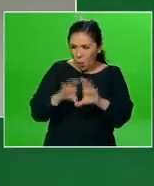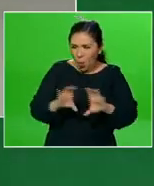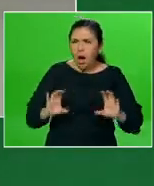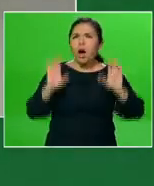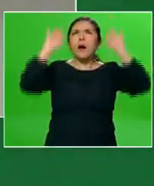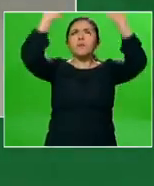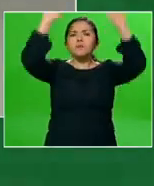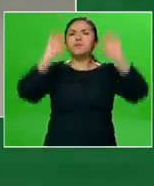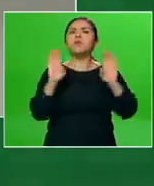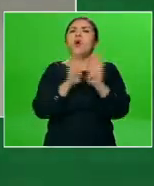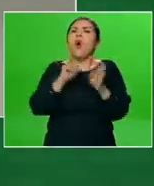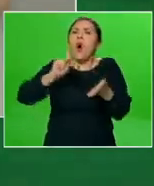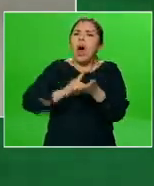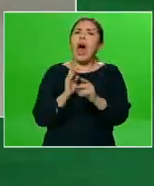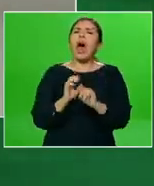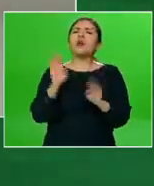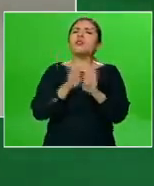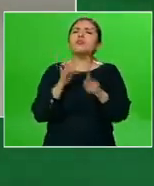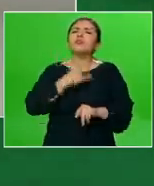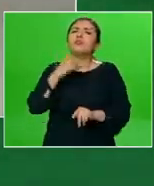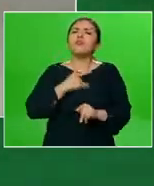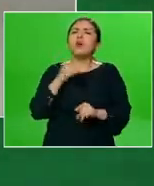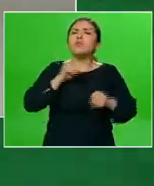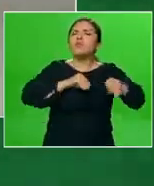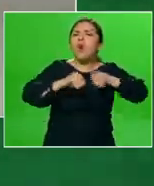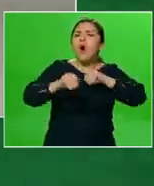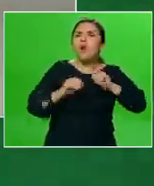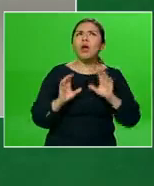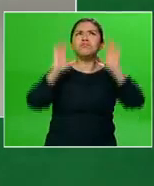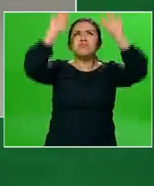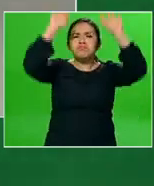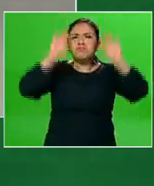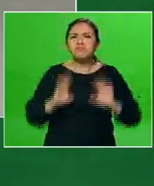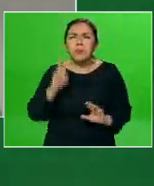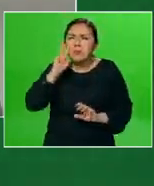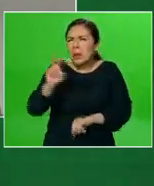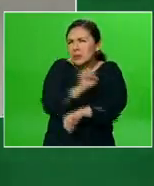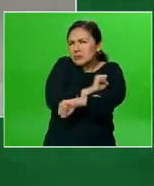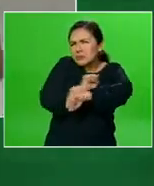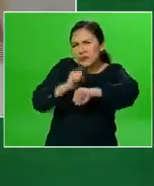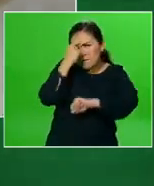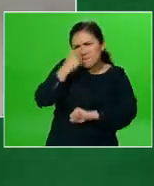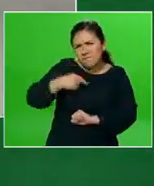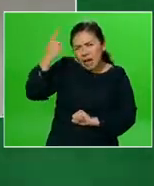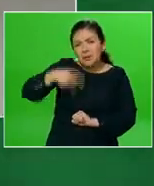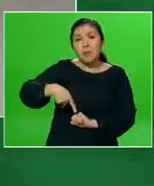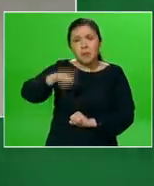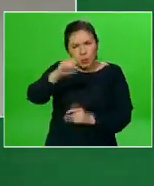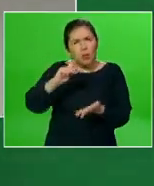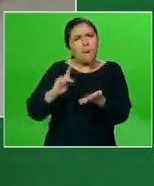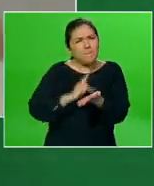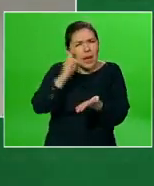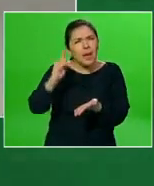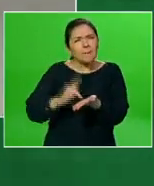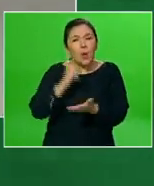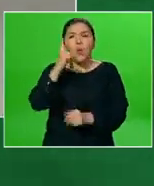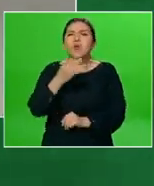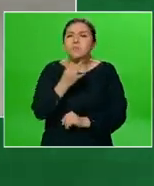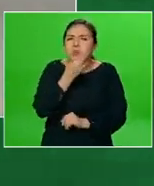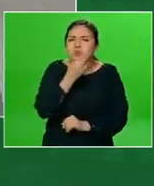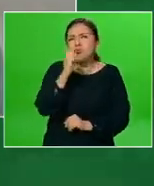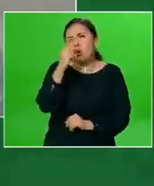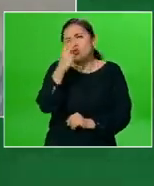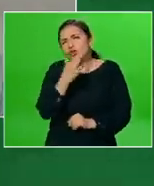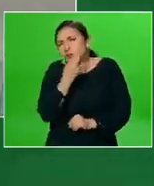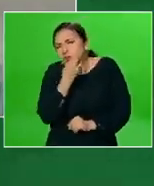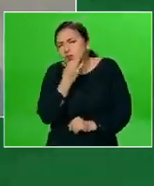redactarlo este movimiento que parezca muy sencillo sí donde metimos dos minutos dos minutos